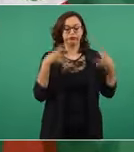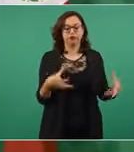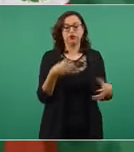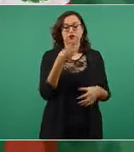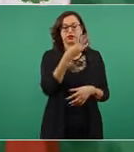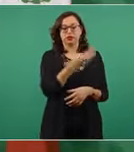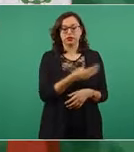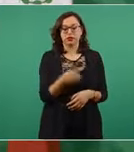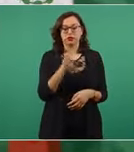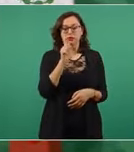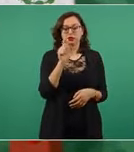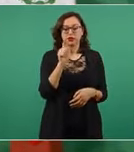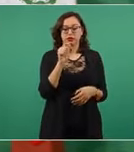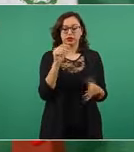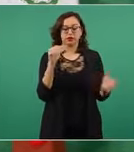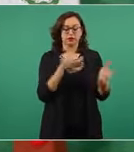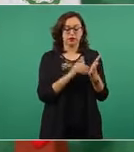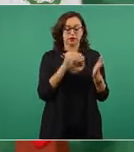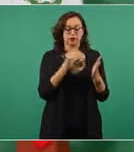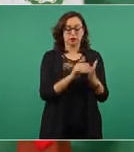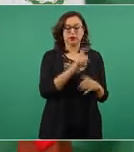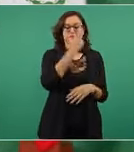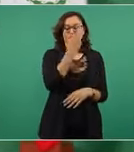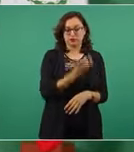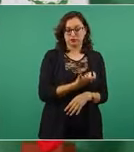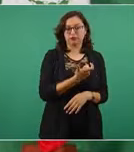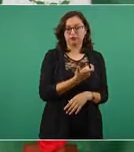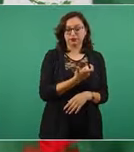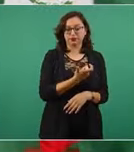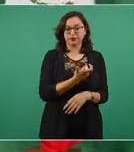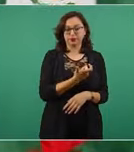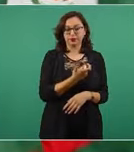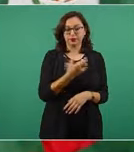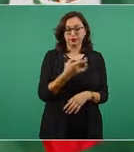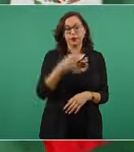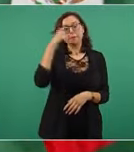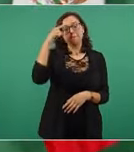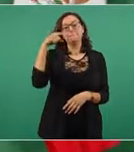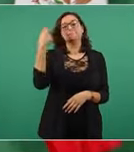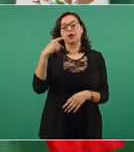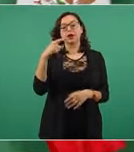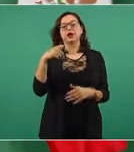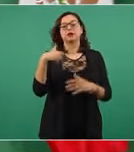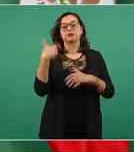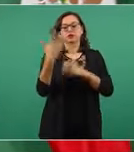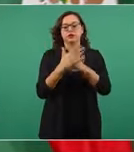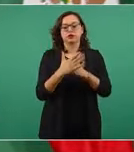millones de pesos para el